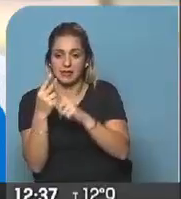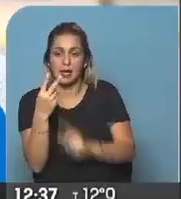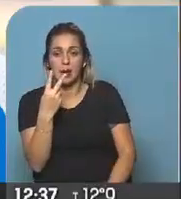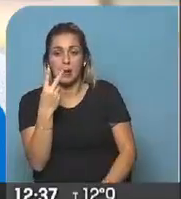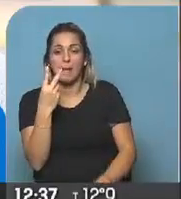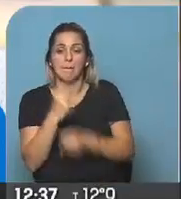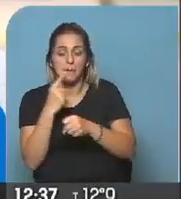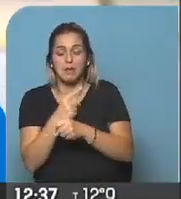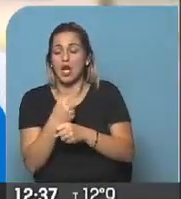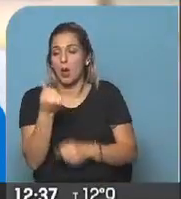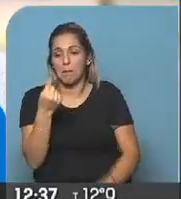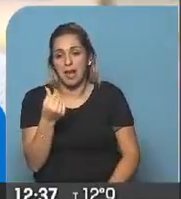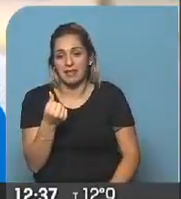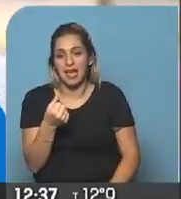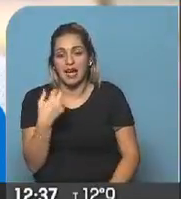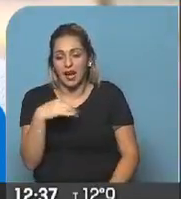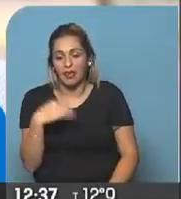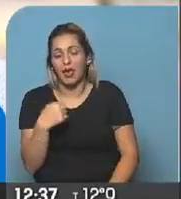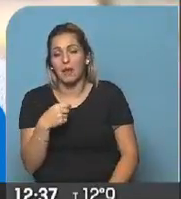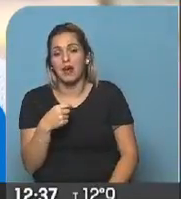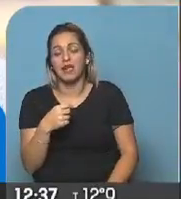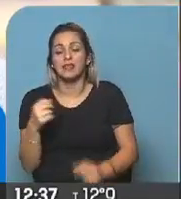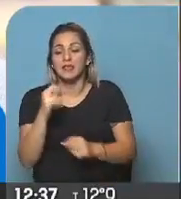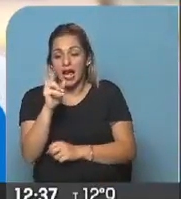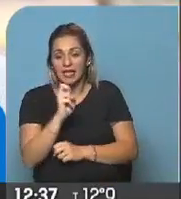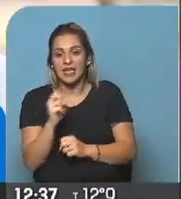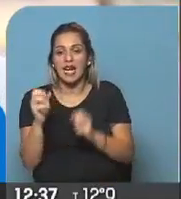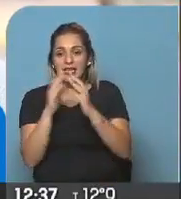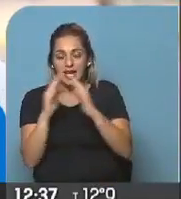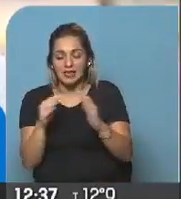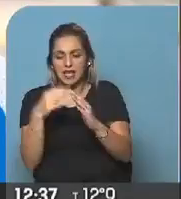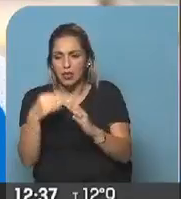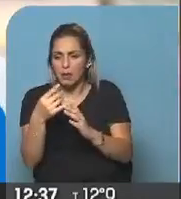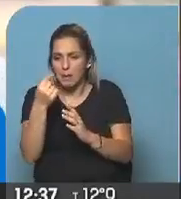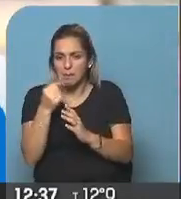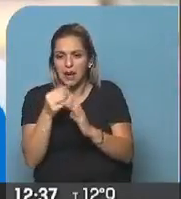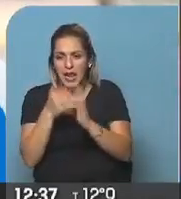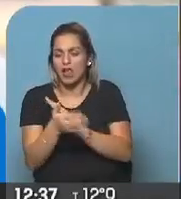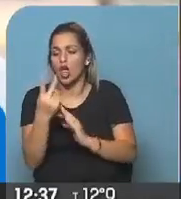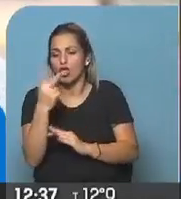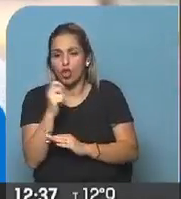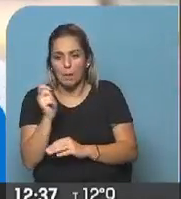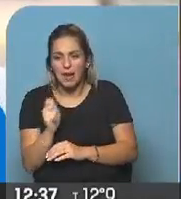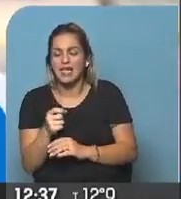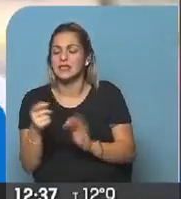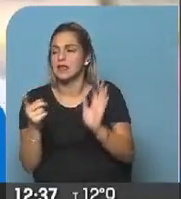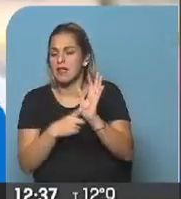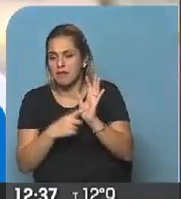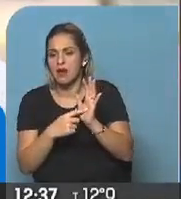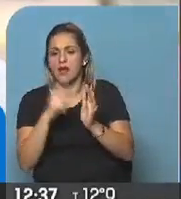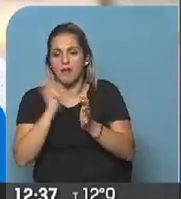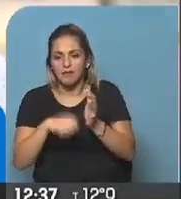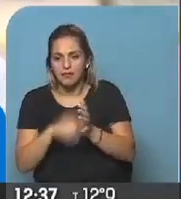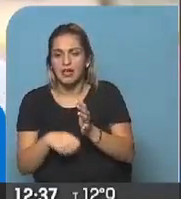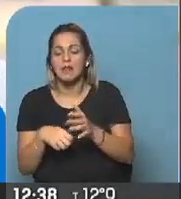esta cantidad de dinero que uno tiene que tener para ingresar a un alquiler, que son los 2 meses, más las certificaciones de firmas.